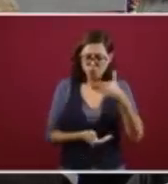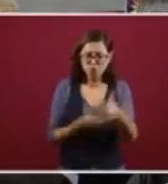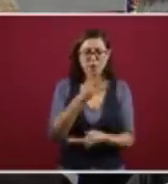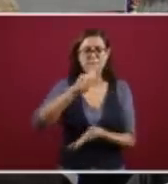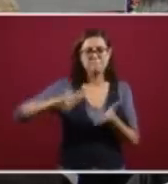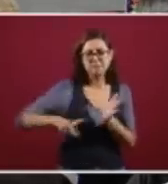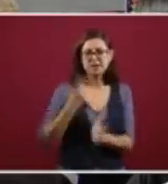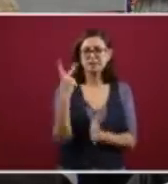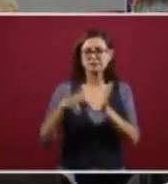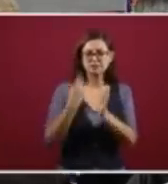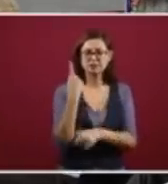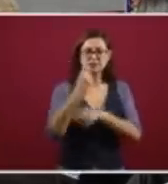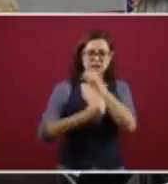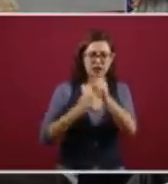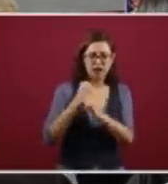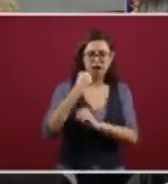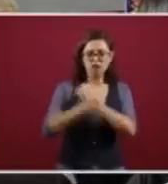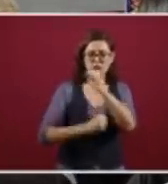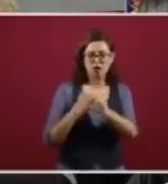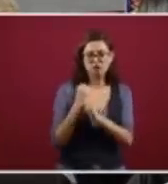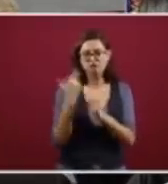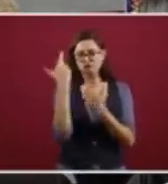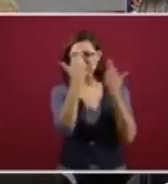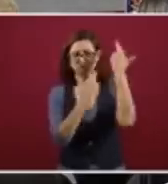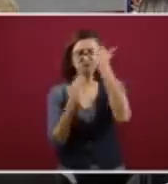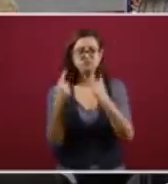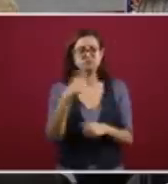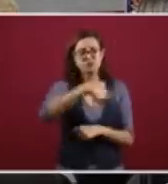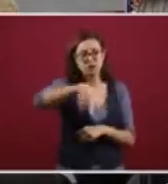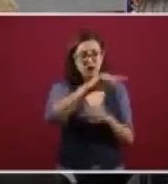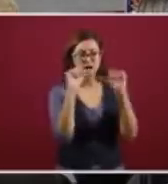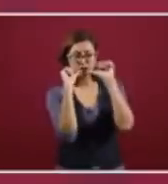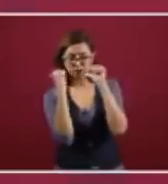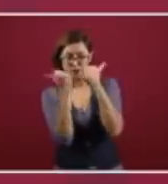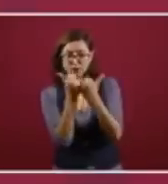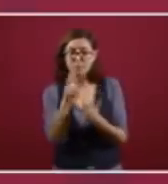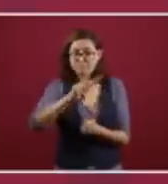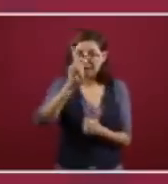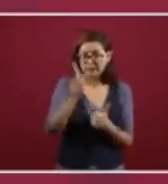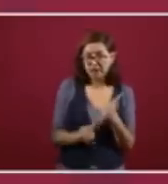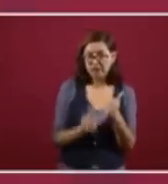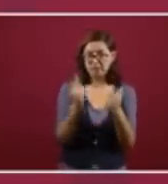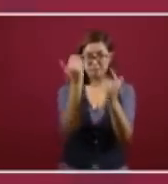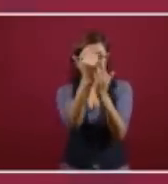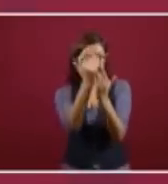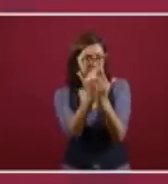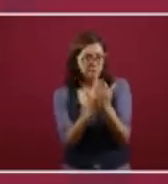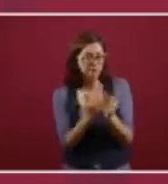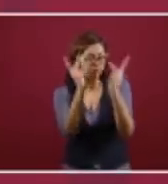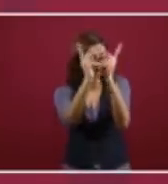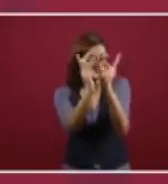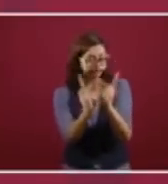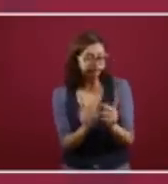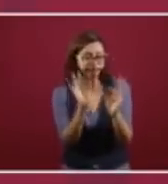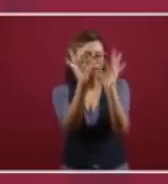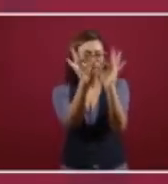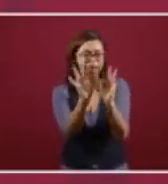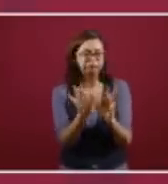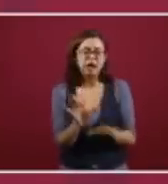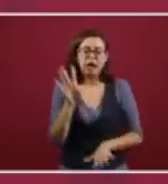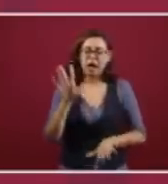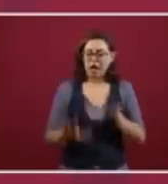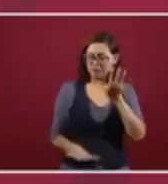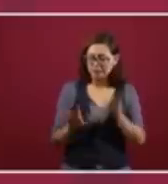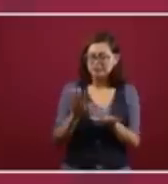revisando año con año y se va cumpliendo que estas asociaciones efectivamente cumplan con ellos. Hay algunas modificaciones menores en